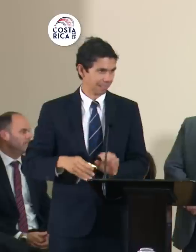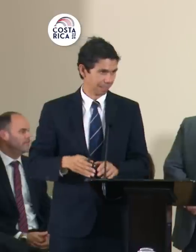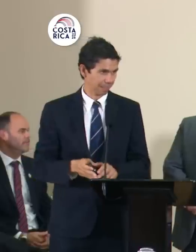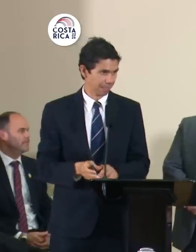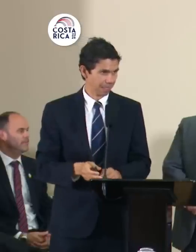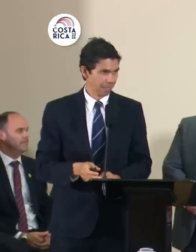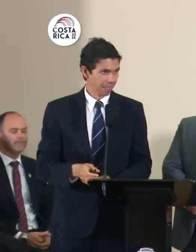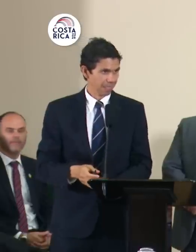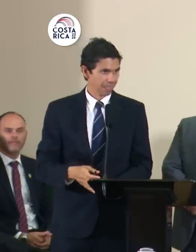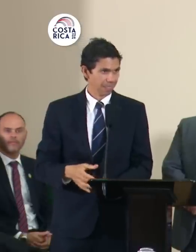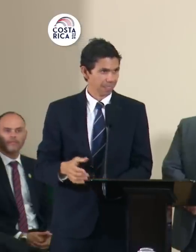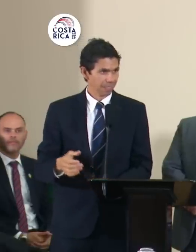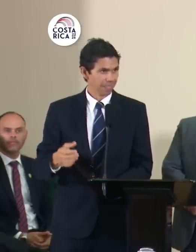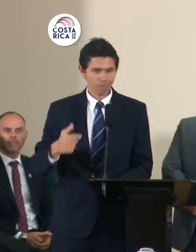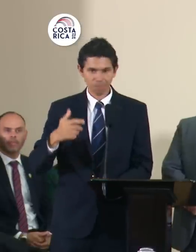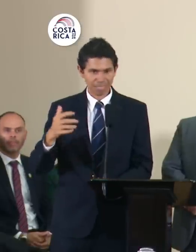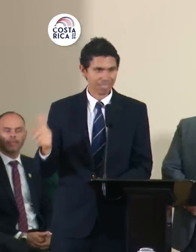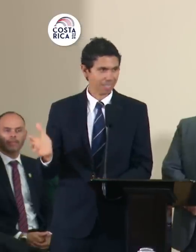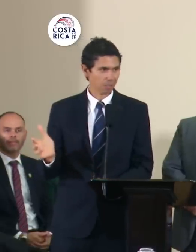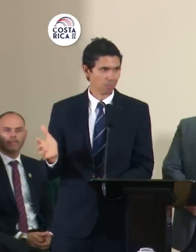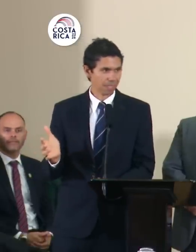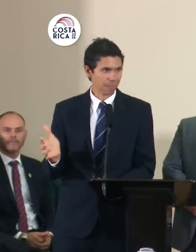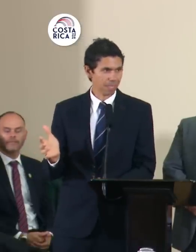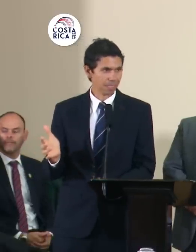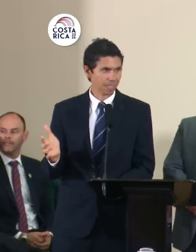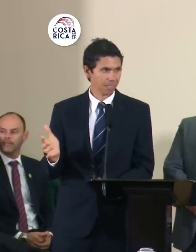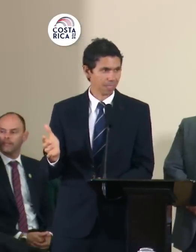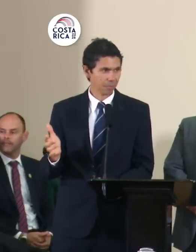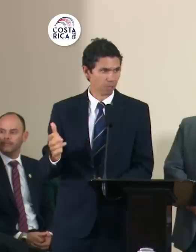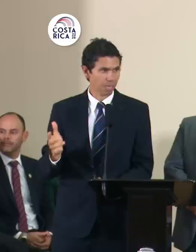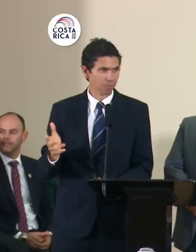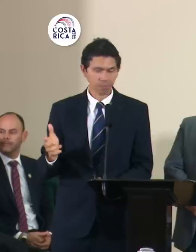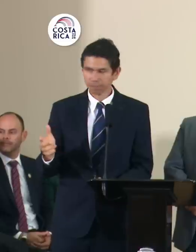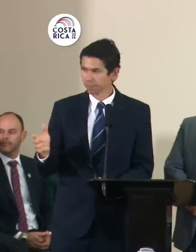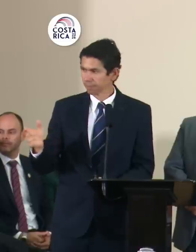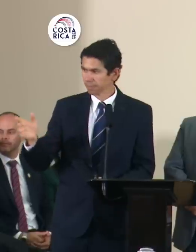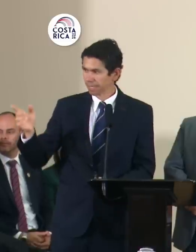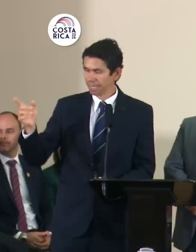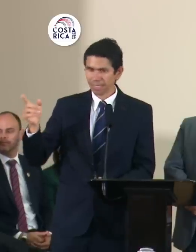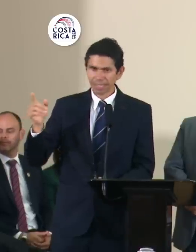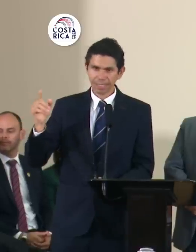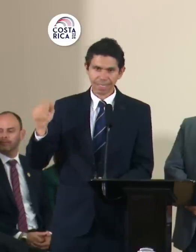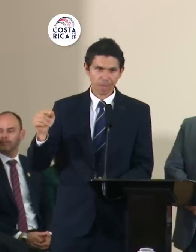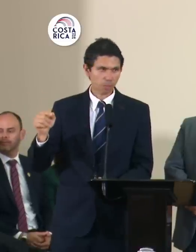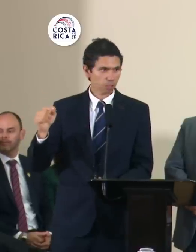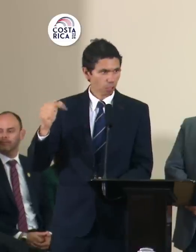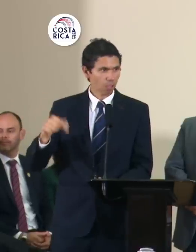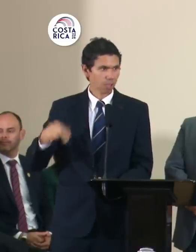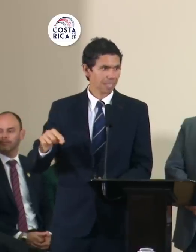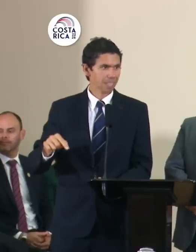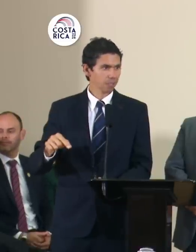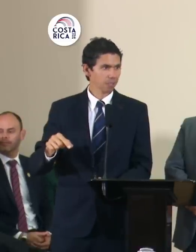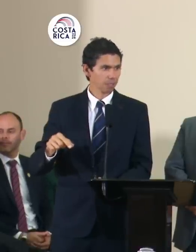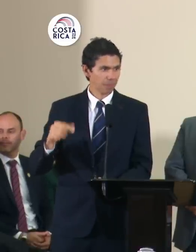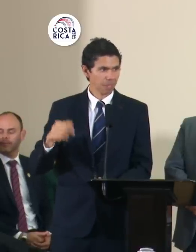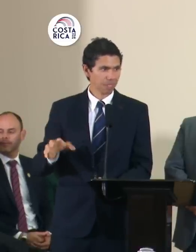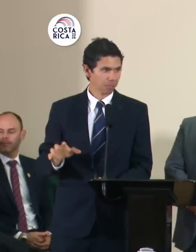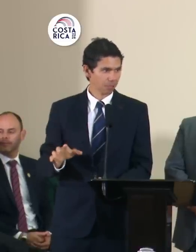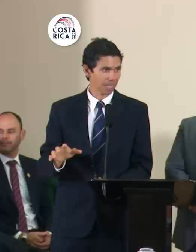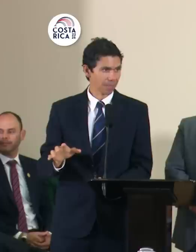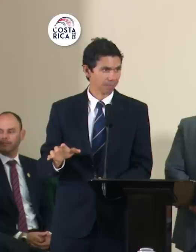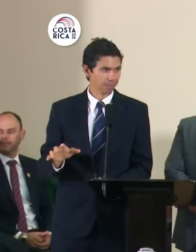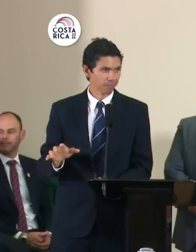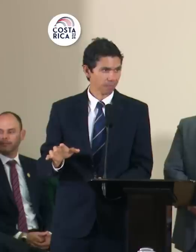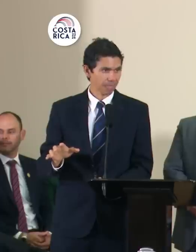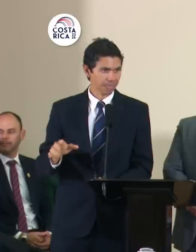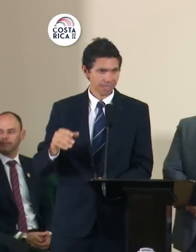Hay casas perdidas completamente en Río Claro. Tenemos todos los años la